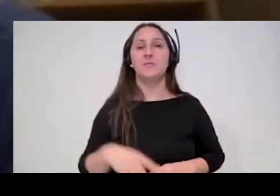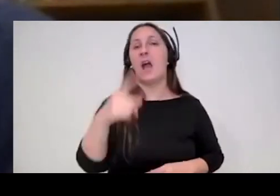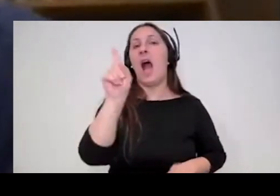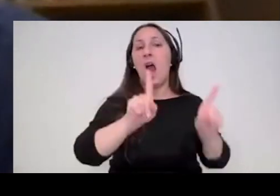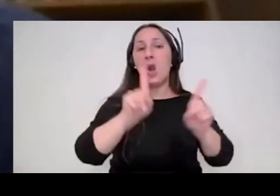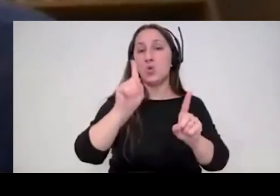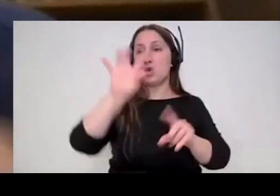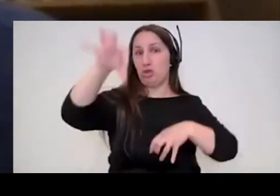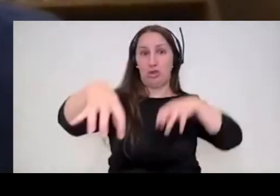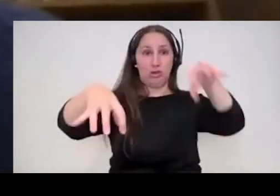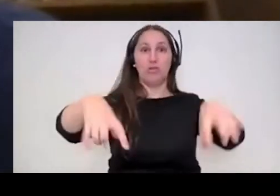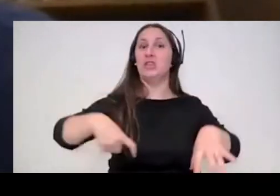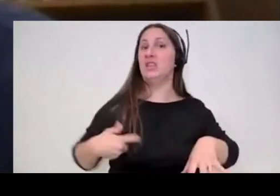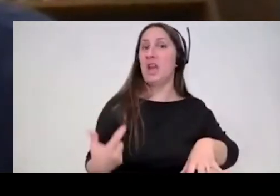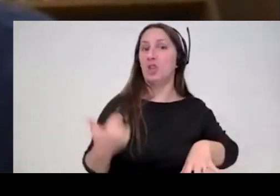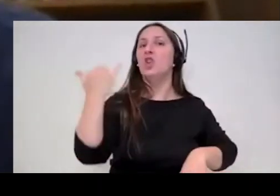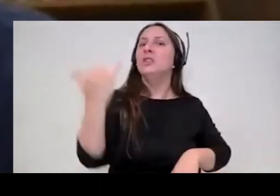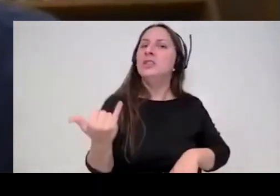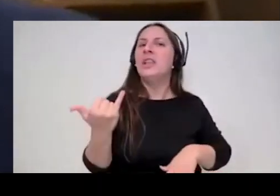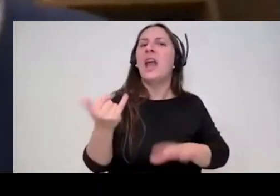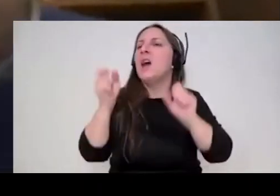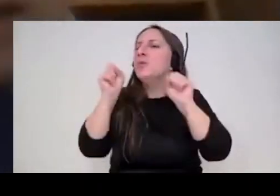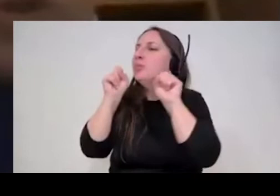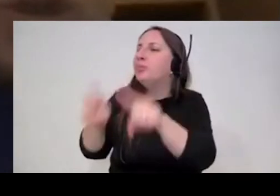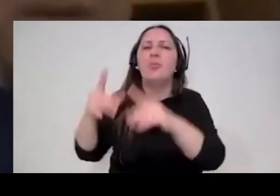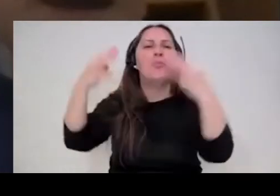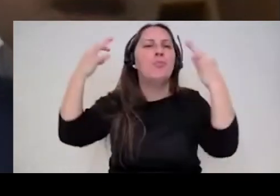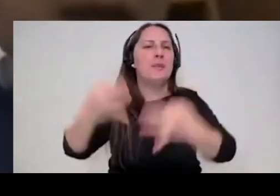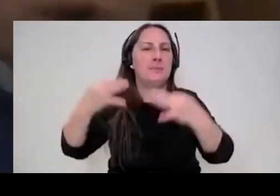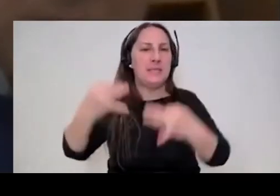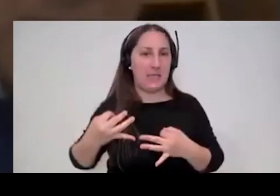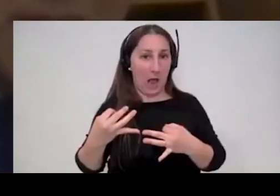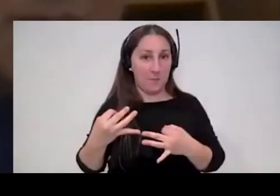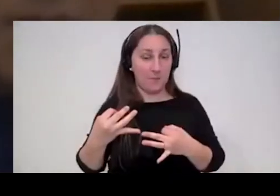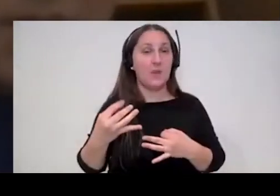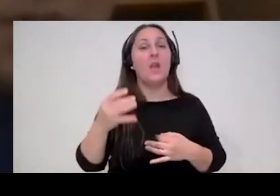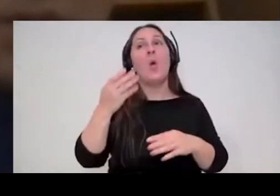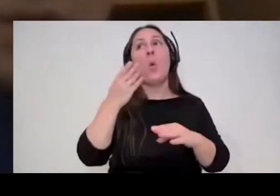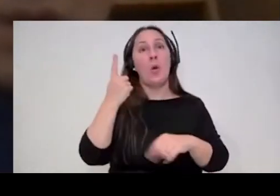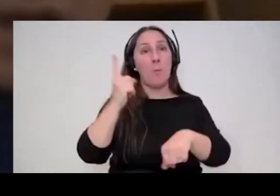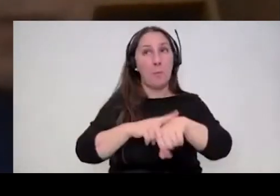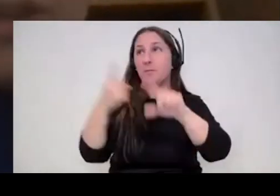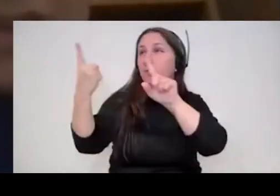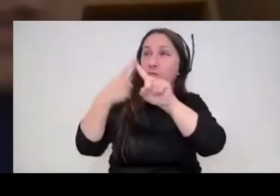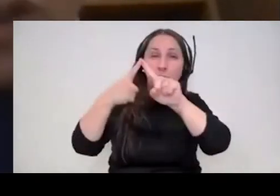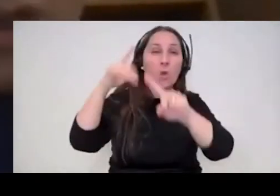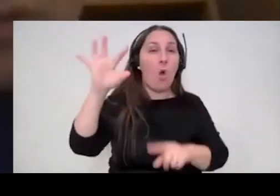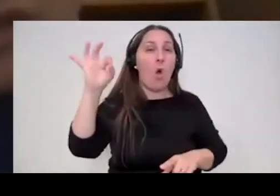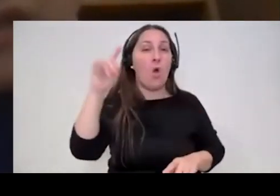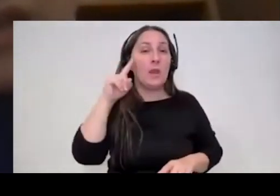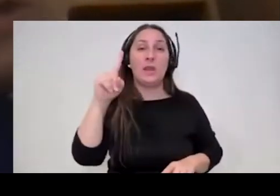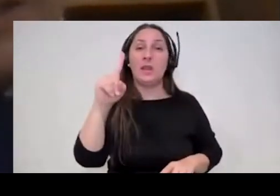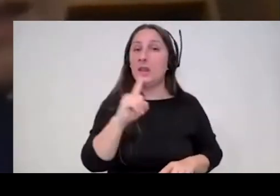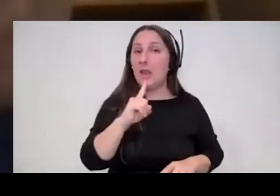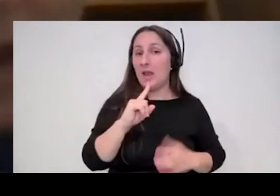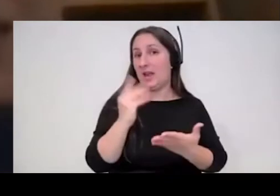organizaciones sindicales tengan facultades exclusivas. De hecho, cuando se va al OIT, la representación de los